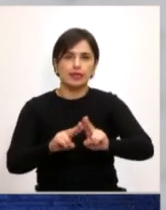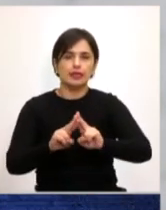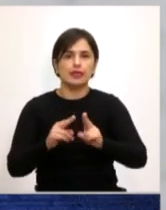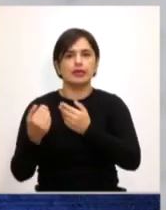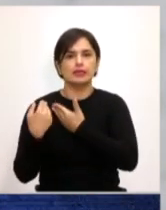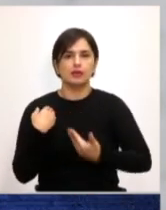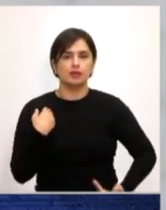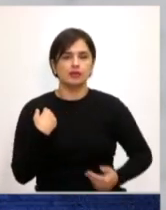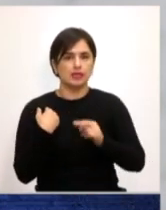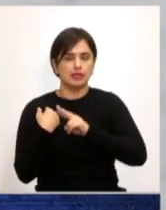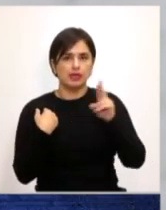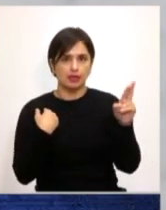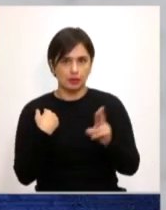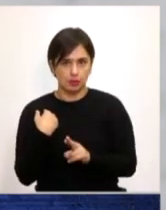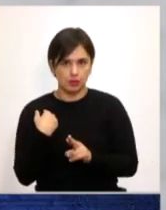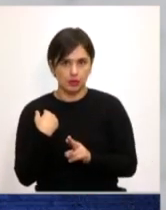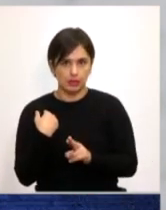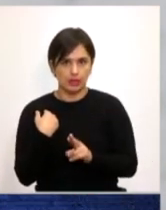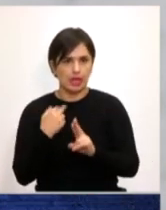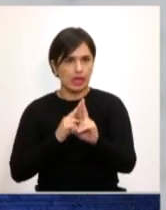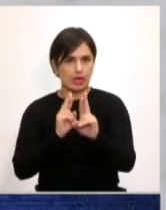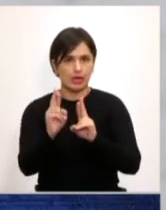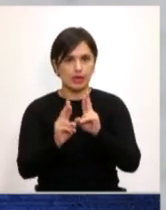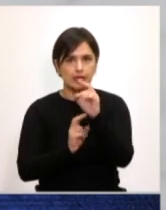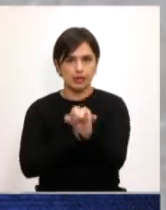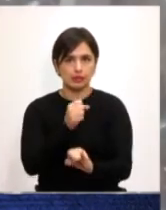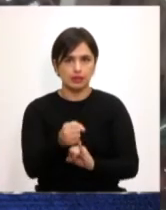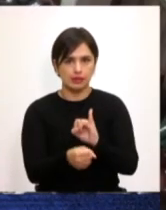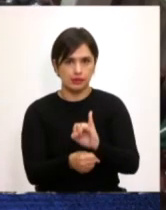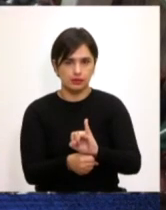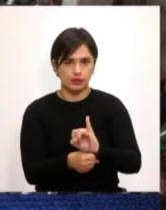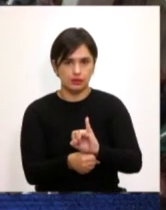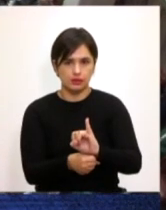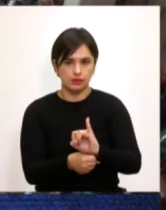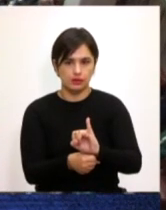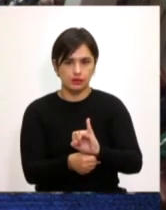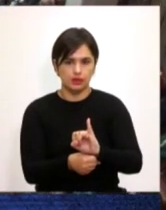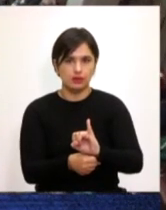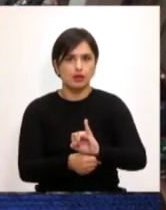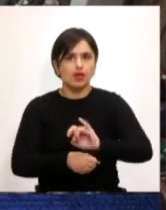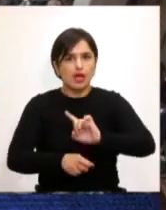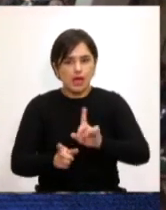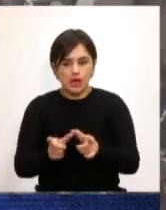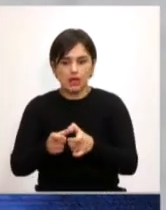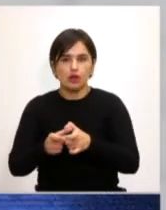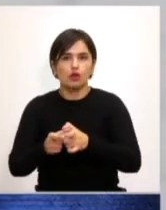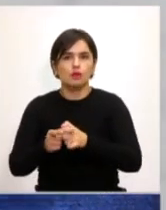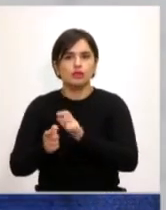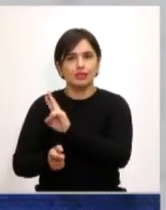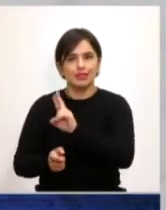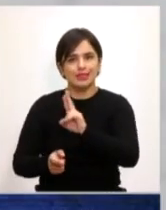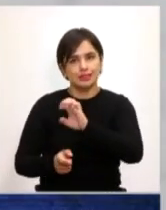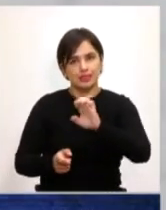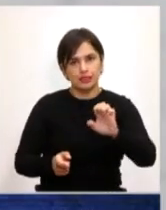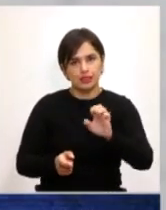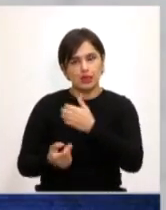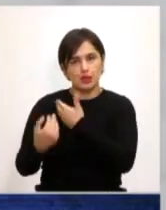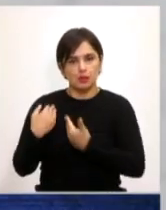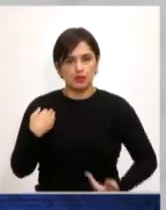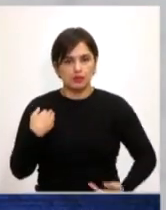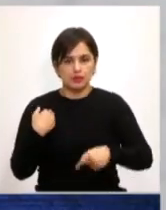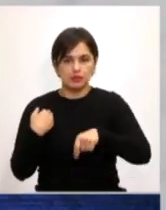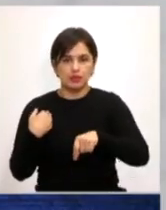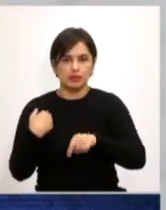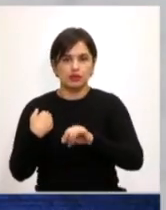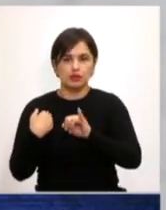Presidente de la República en las relaciones internacionales. A la Comisión de Relaciones Exteriores, presidida por el senador